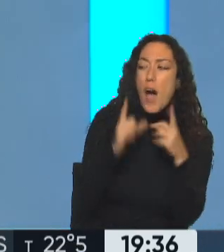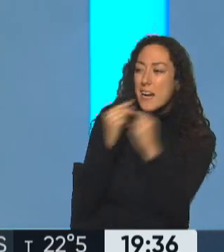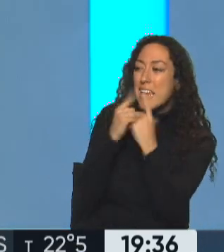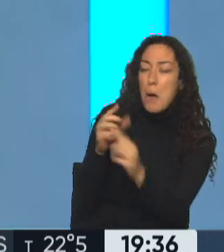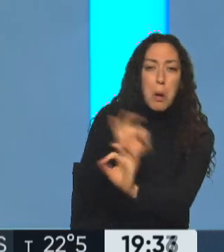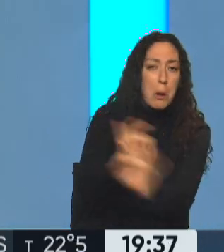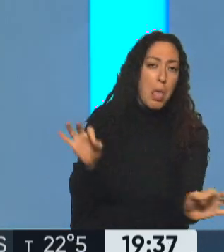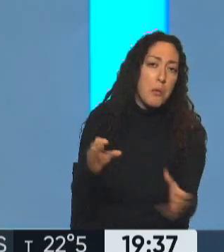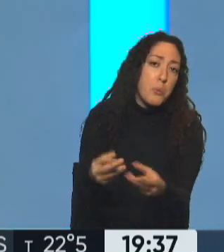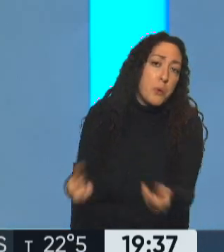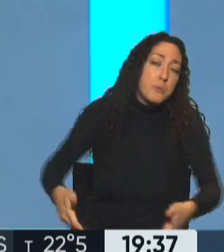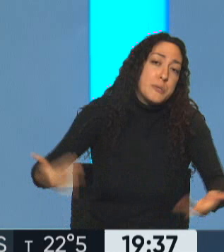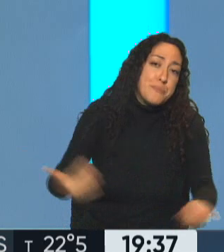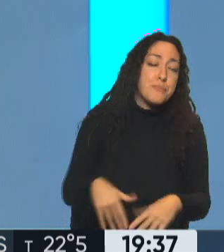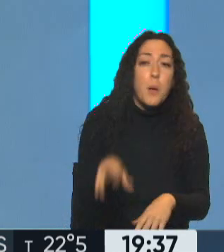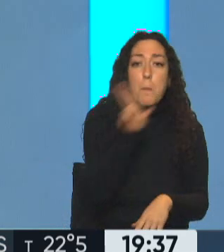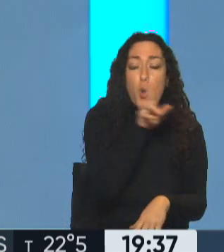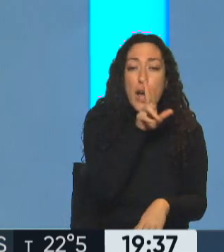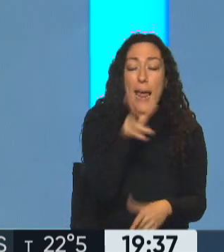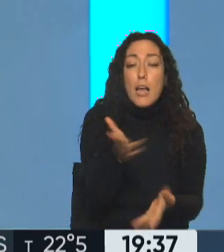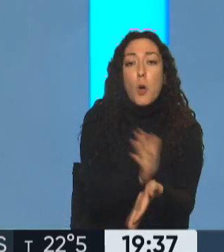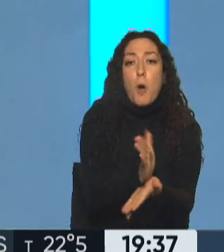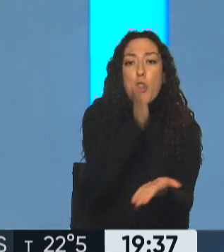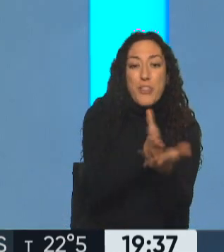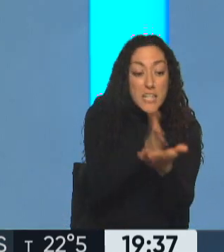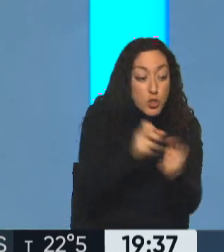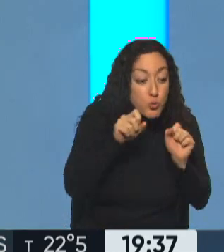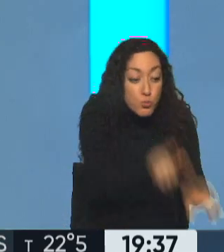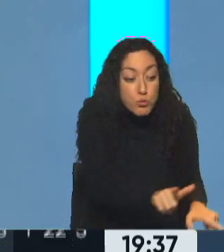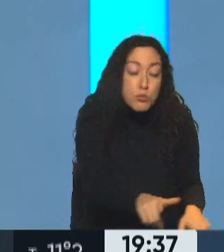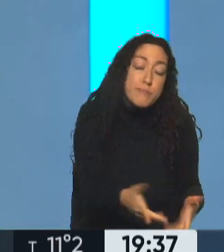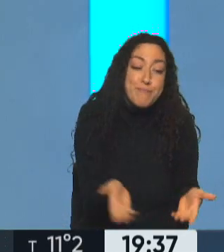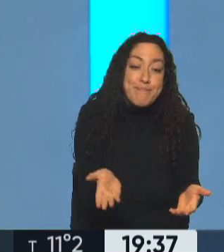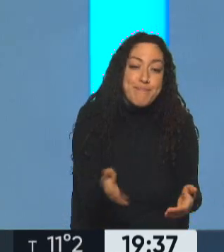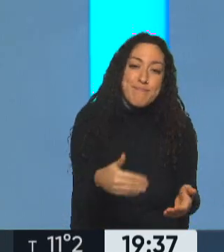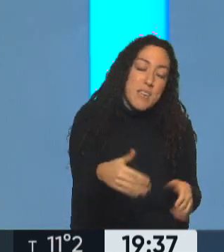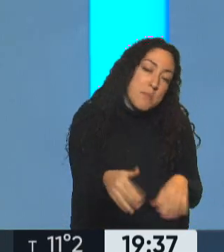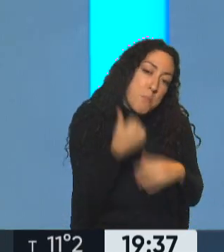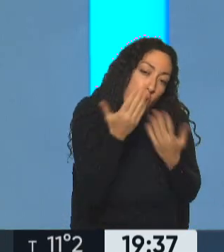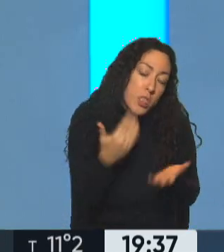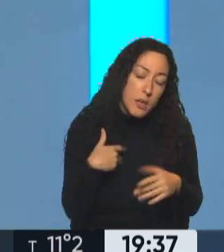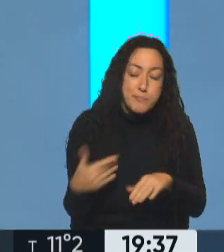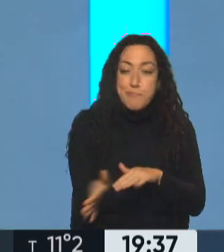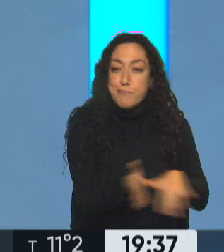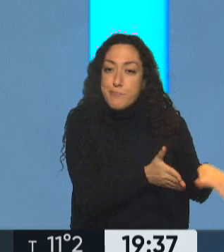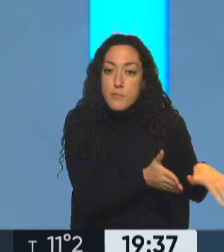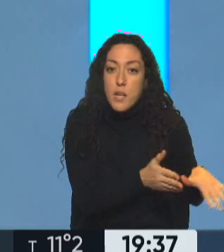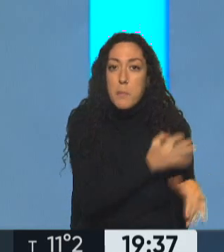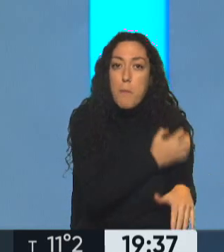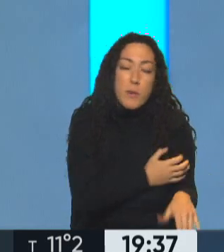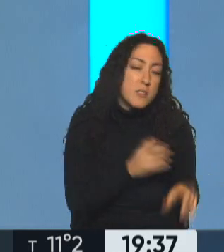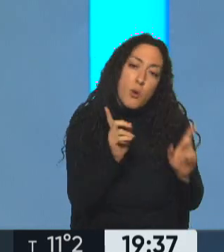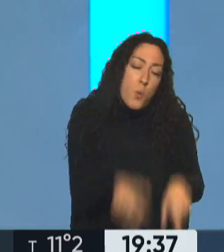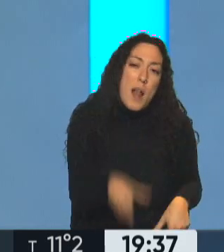esta cuestión de la mujer postergando derechos de ella, para no caer ella en niveles de pobreza, y derechos de los hijos y